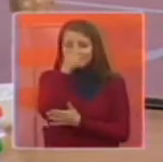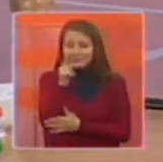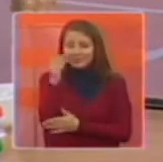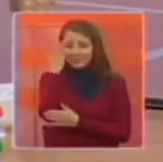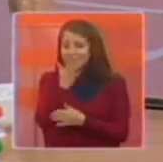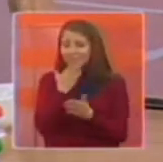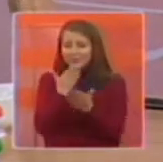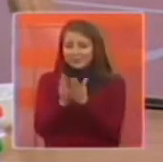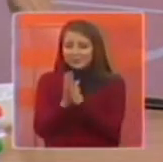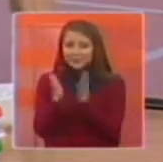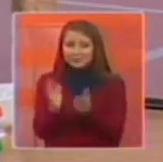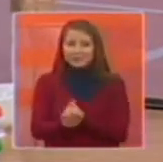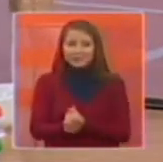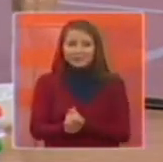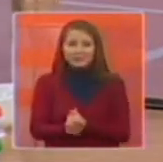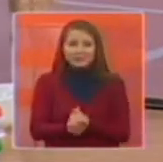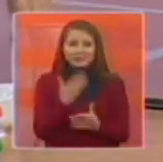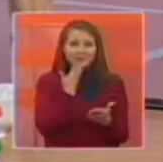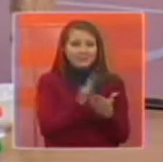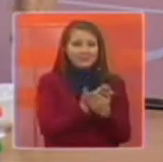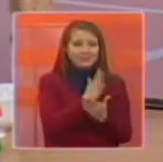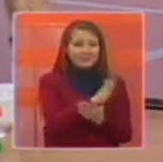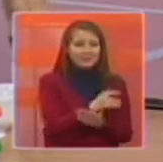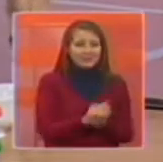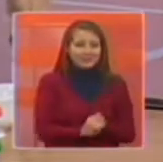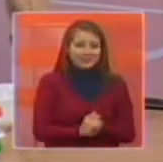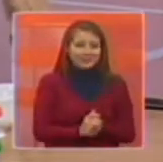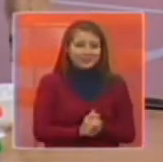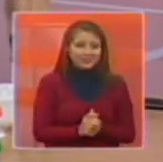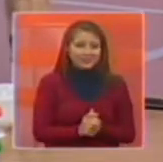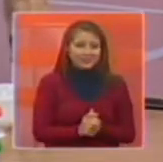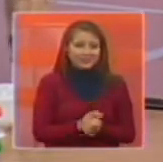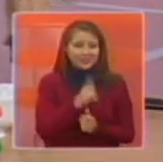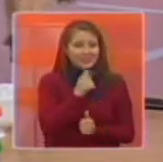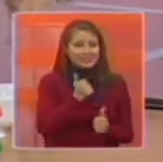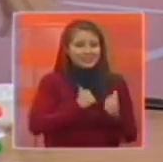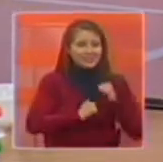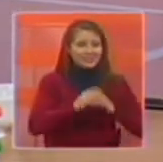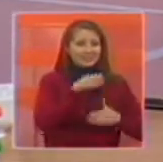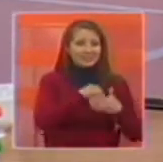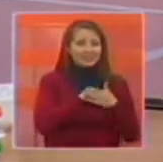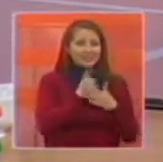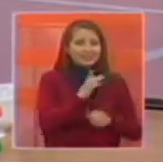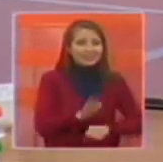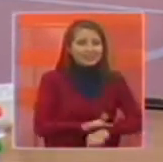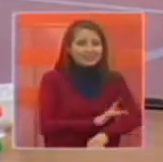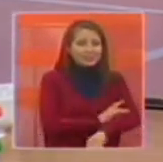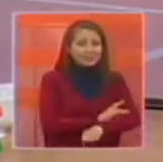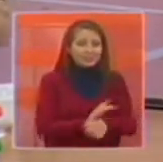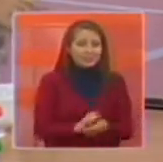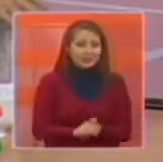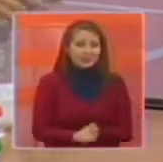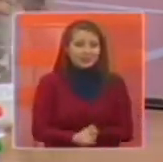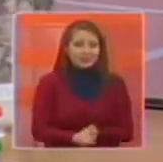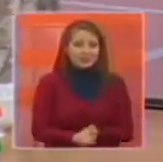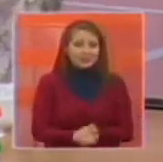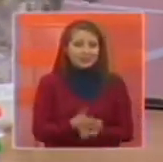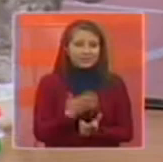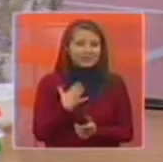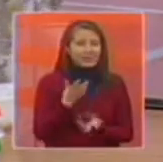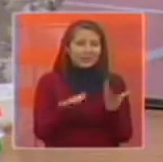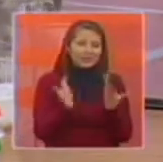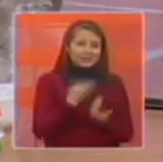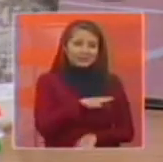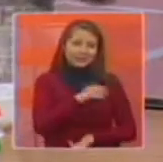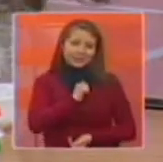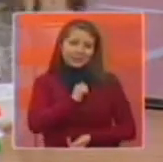hermoso, muchas gracias. Gracias, Judith. Me voy a poner con el sentimiento. Ya se me ponen los pelos de gallina y me voy a creerla muy,